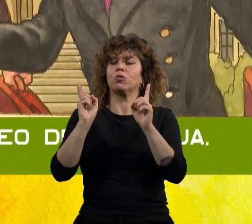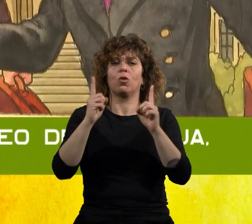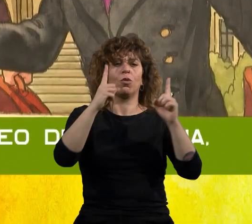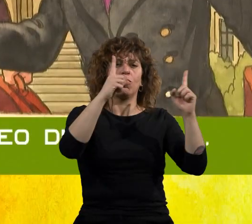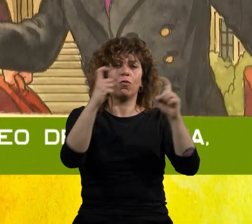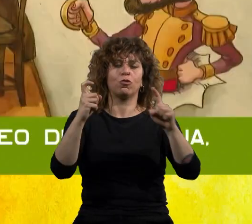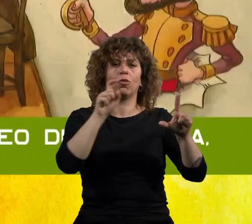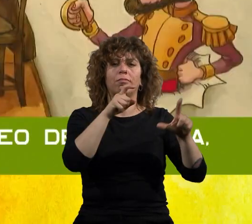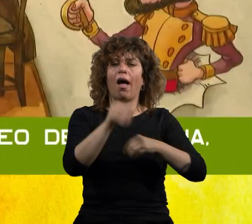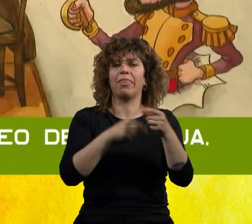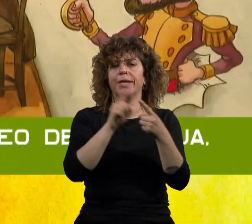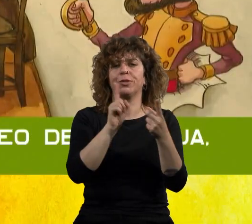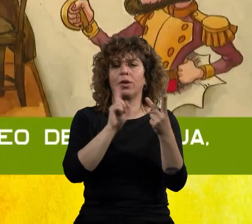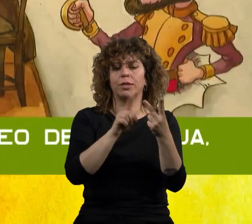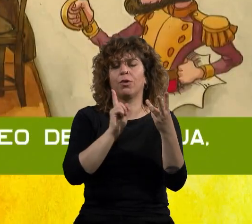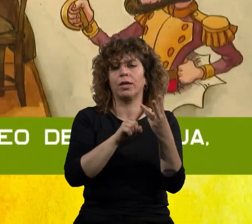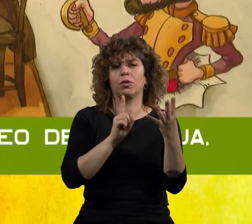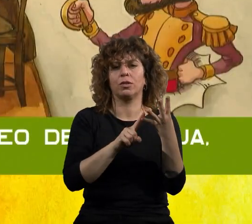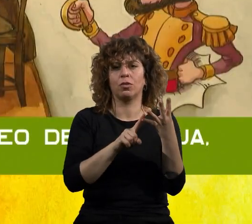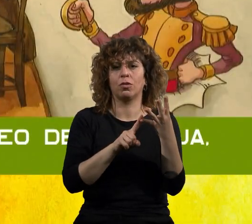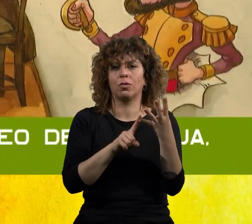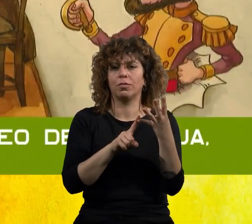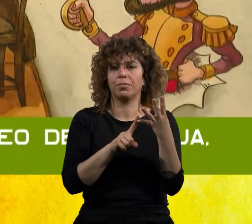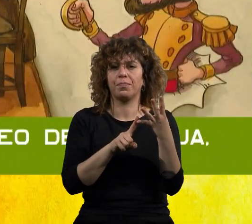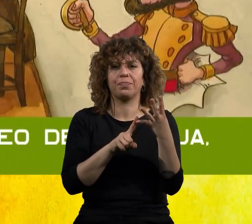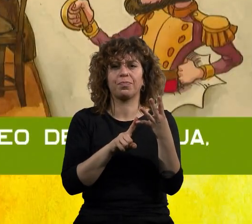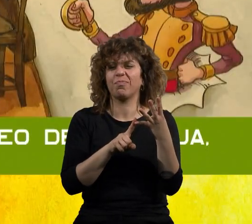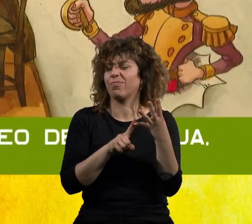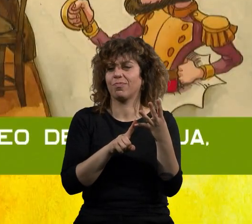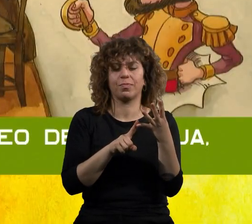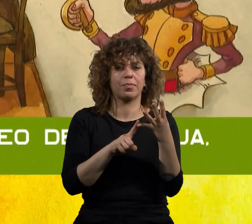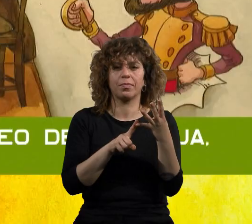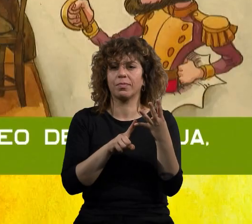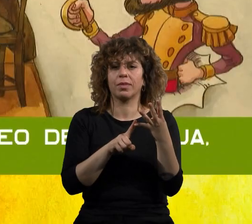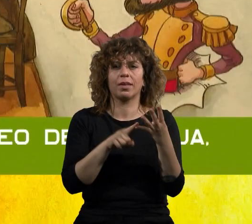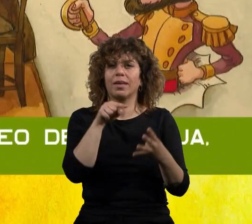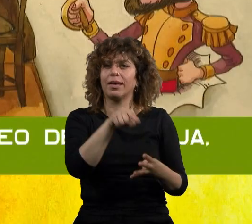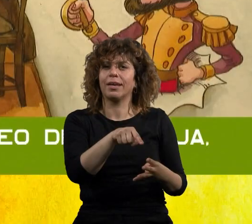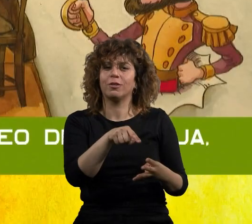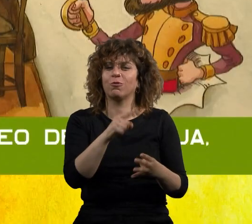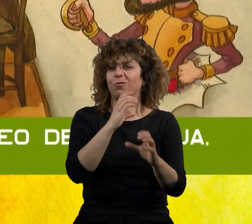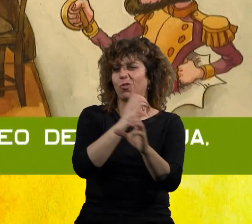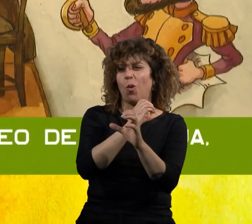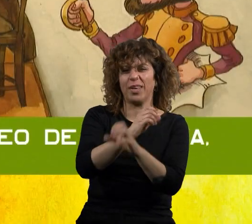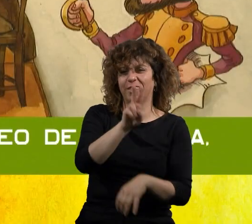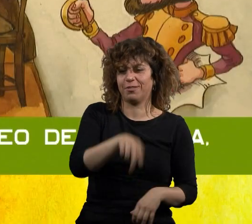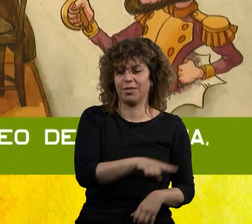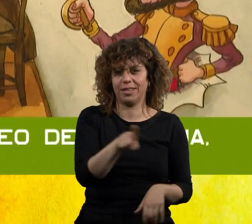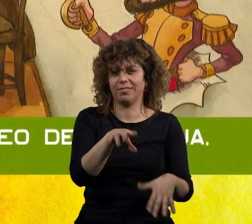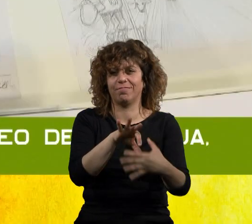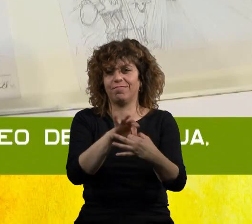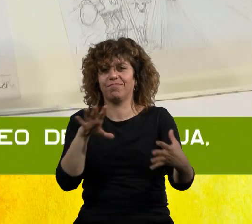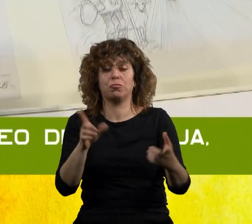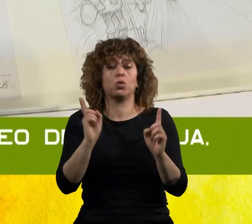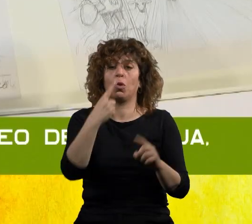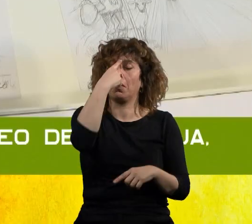pues hace esto, hace esto, hace esto, hace esto. Eso sería, para mí no sería un cómic, sería pues una serie